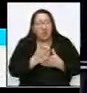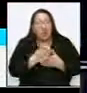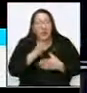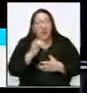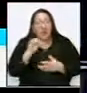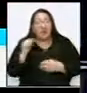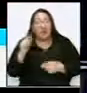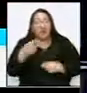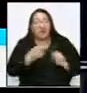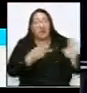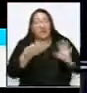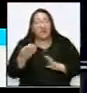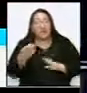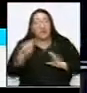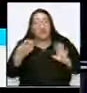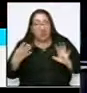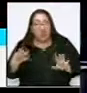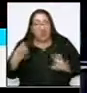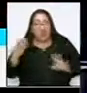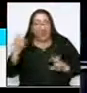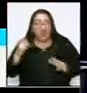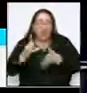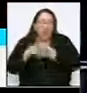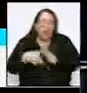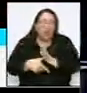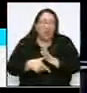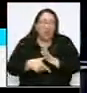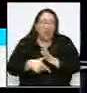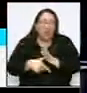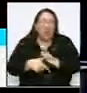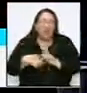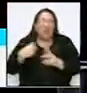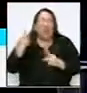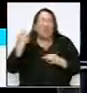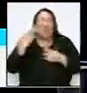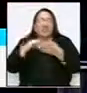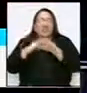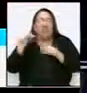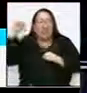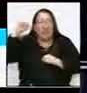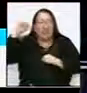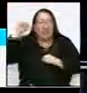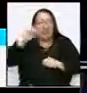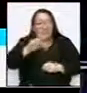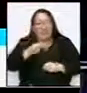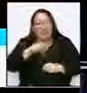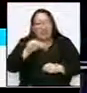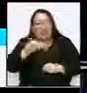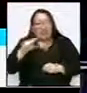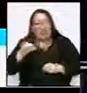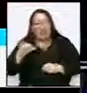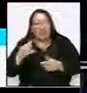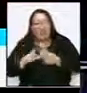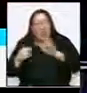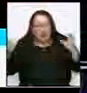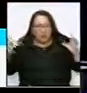de 1919, cae en el nazismo durante décadas, y recién en el 49 que